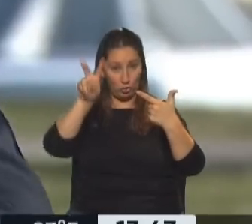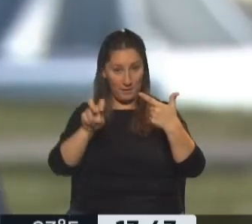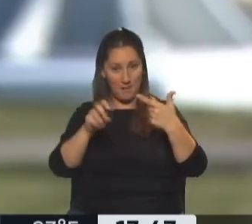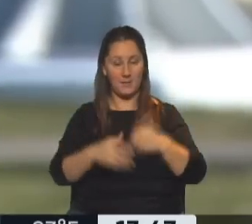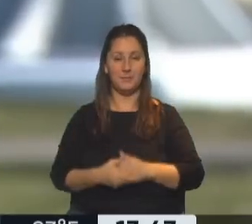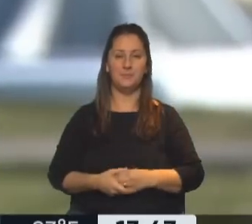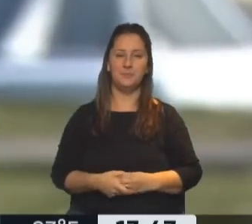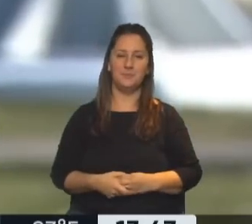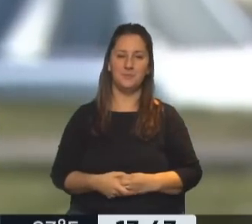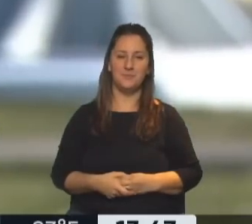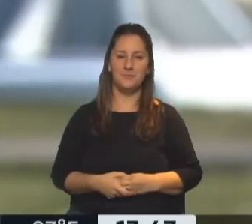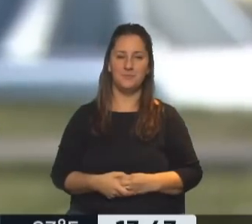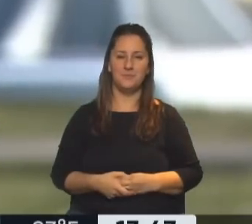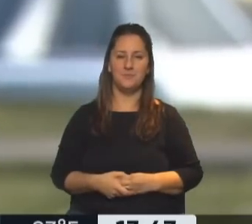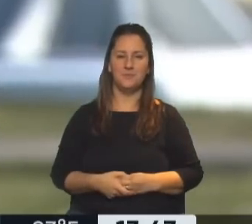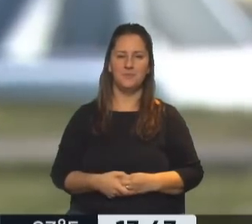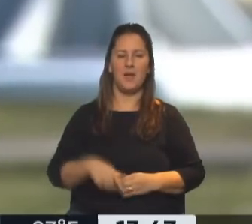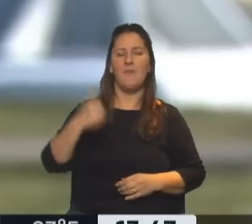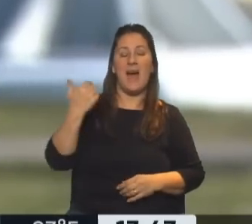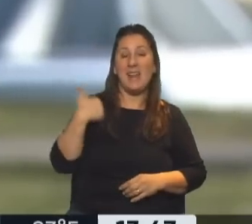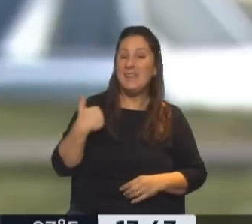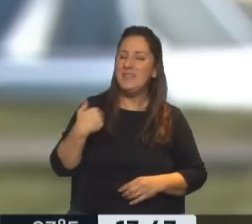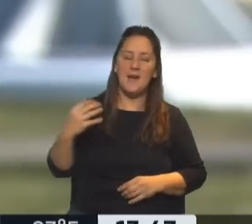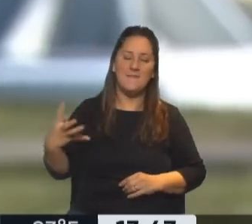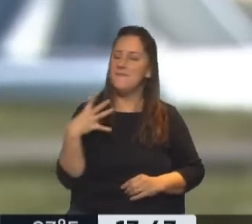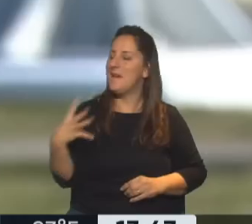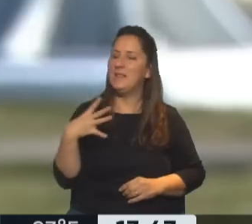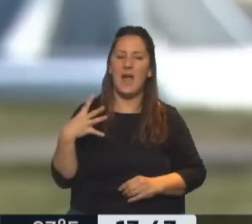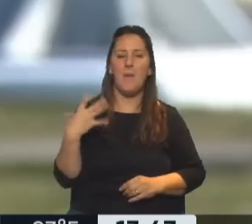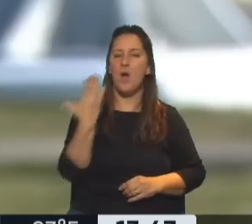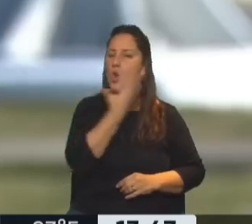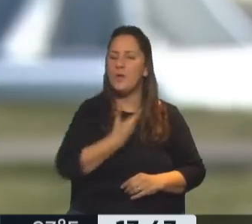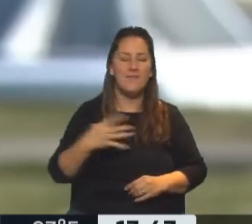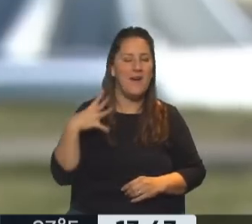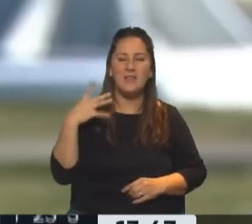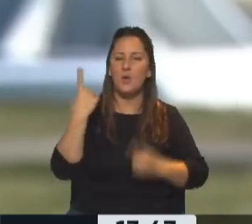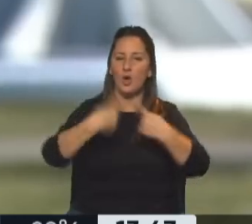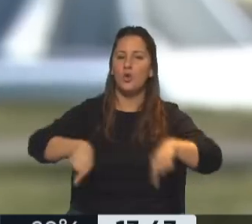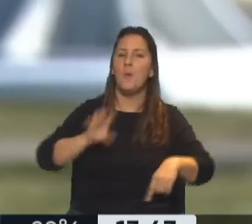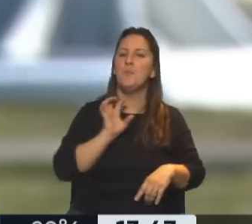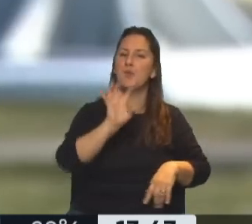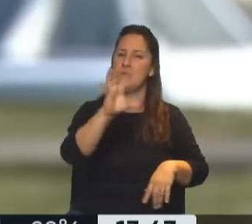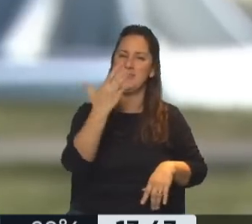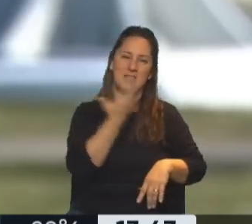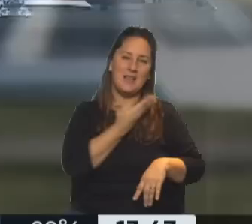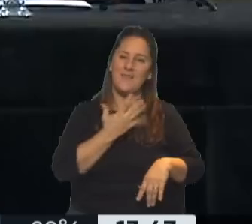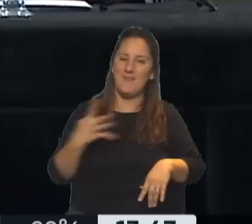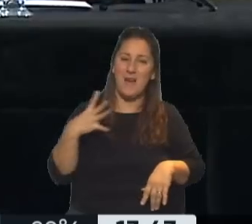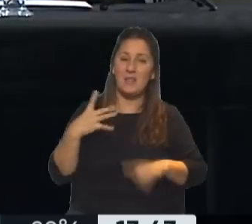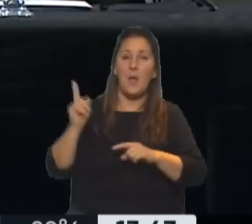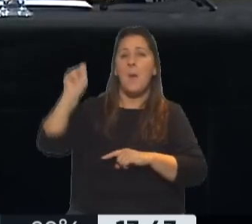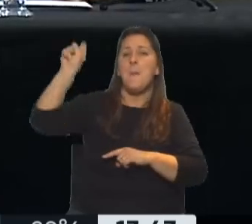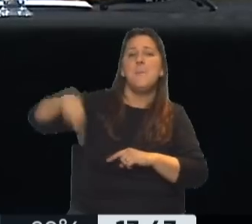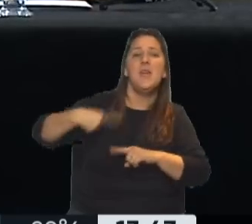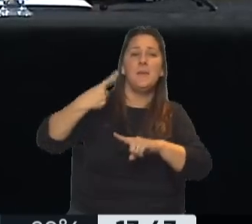era una deuda que la Argentina, el gobierno nacional, tenía con la provincia de Santa Fe, derivado de un